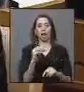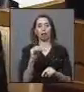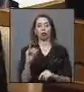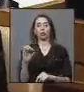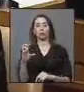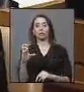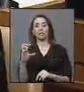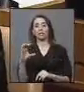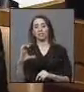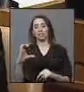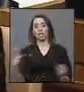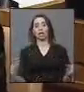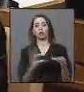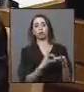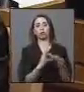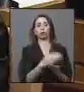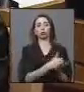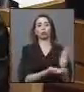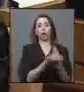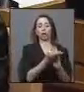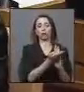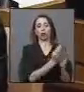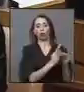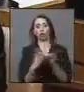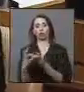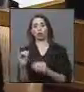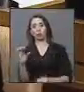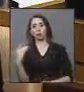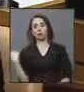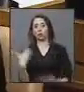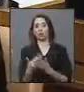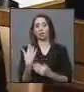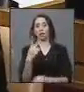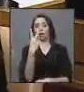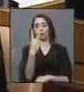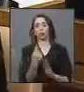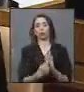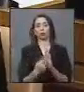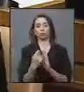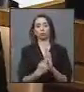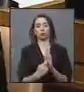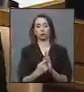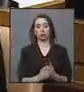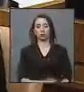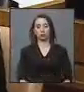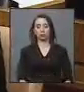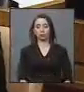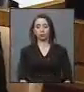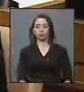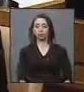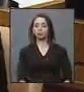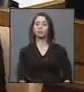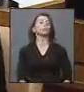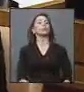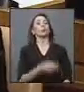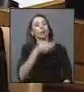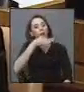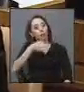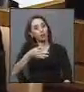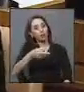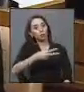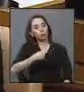los salarios. Fíjense que no han pasado más de 2 meses de aquello. Y en segundo lugar dijimos